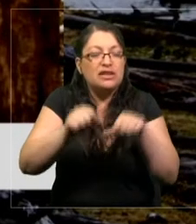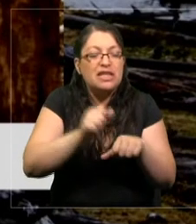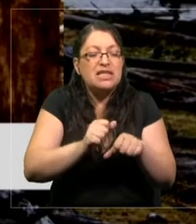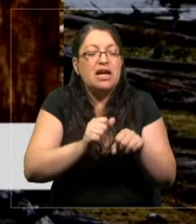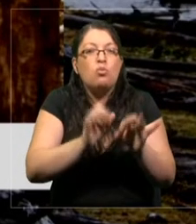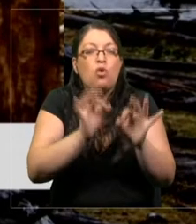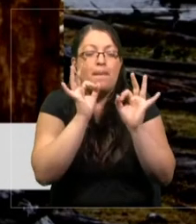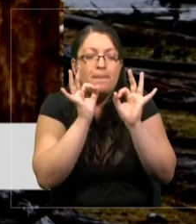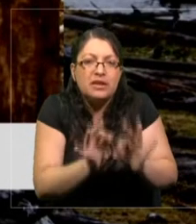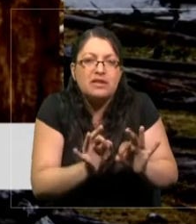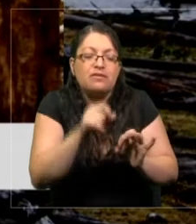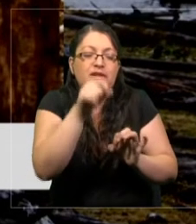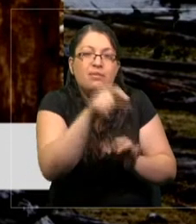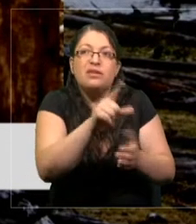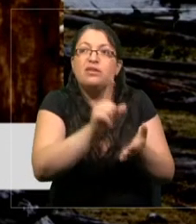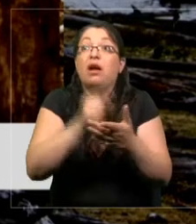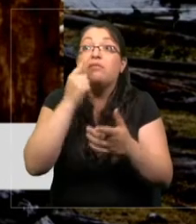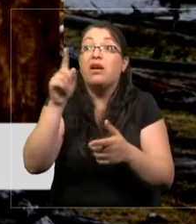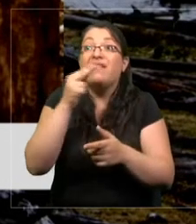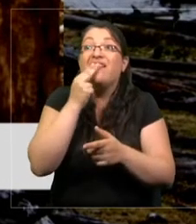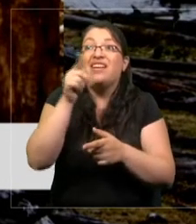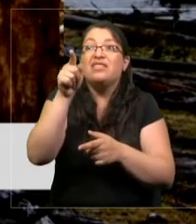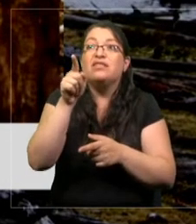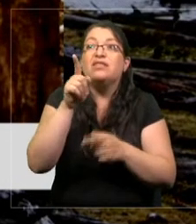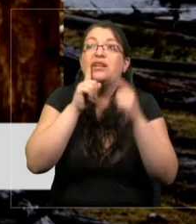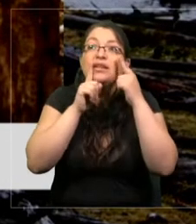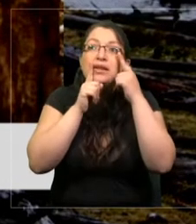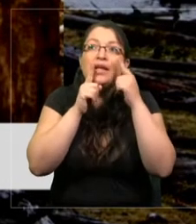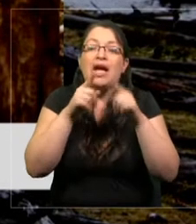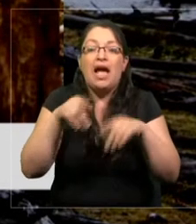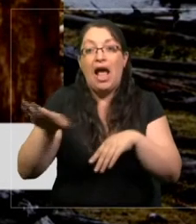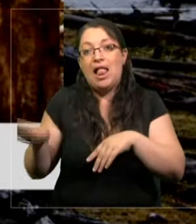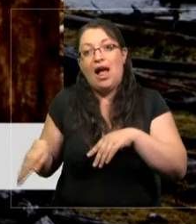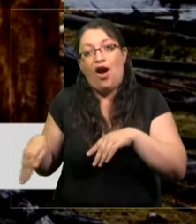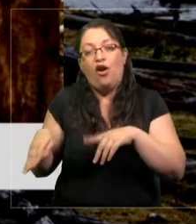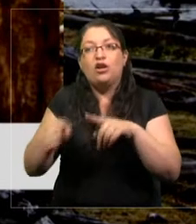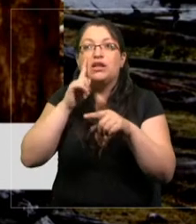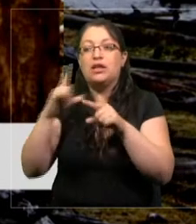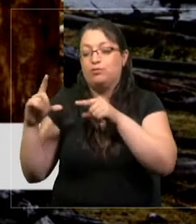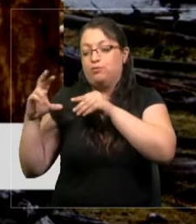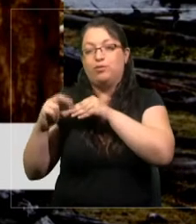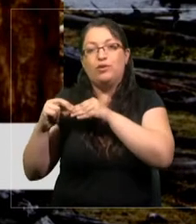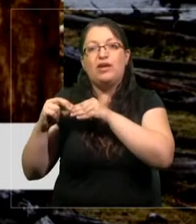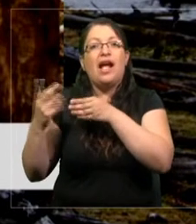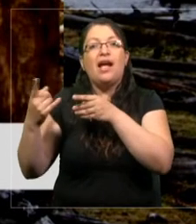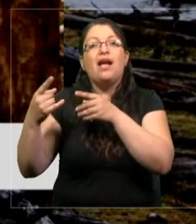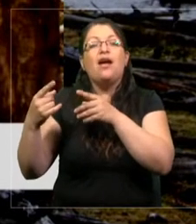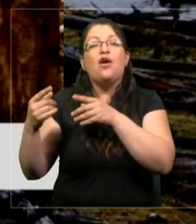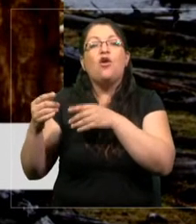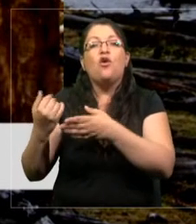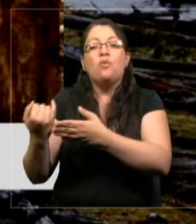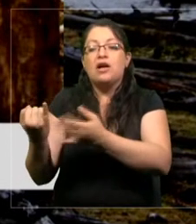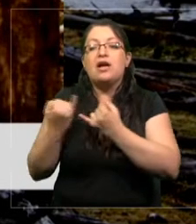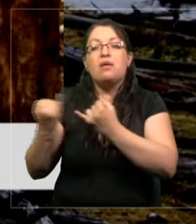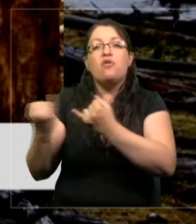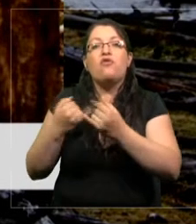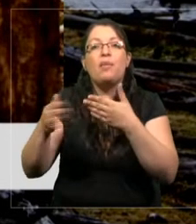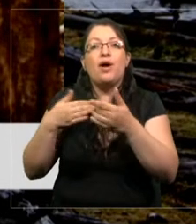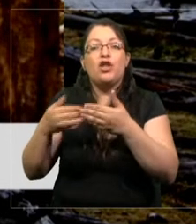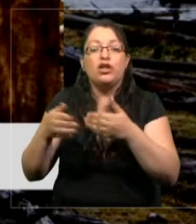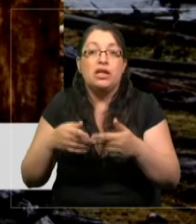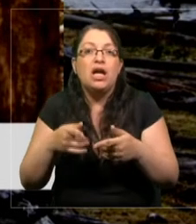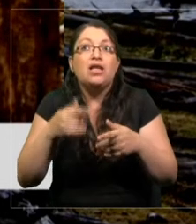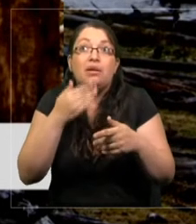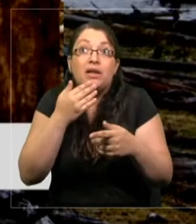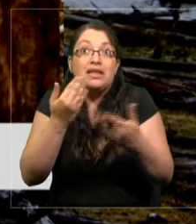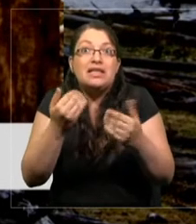esto a estos problemas aquí hay un castor que tiene un transmisor en la cola necesitábamos entender cómo se como se movían hemos tenido que hacer